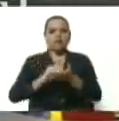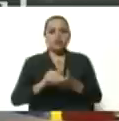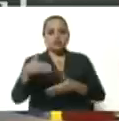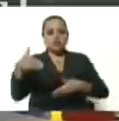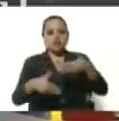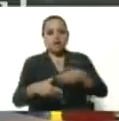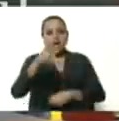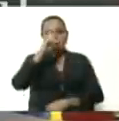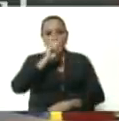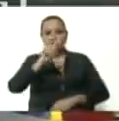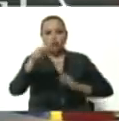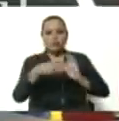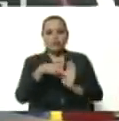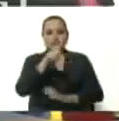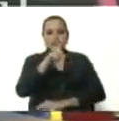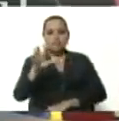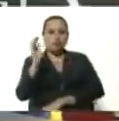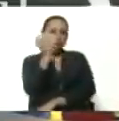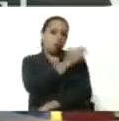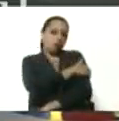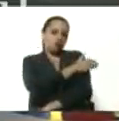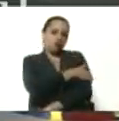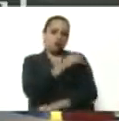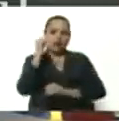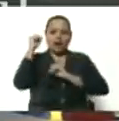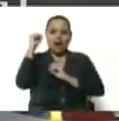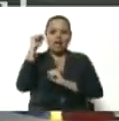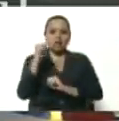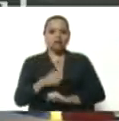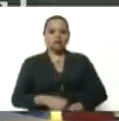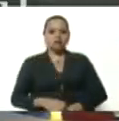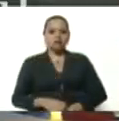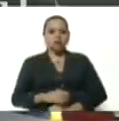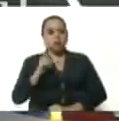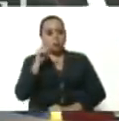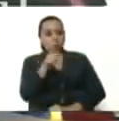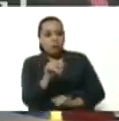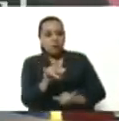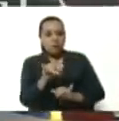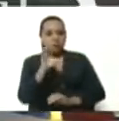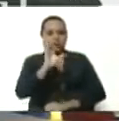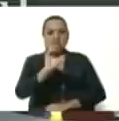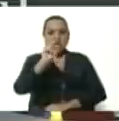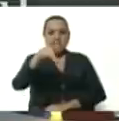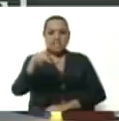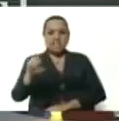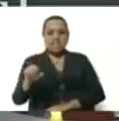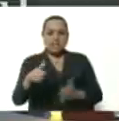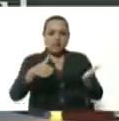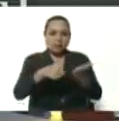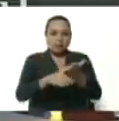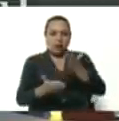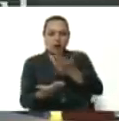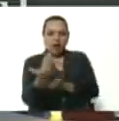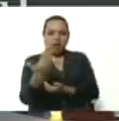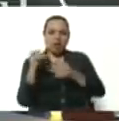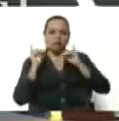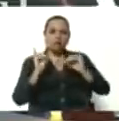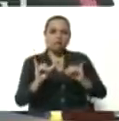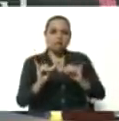el 2015 y la oposición ganó con este CNE, con las mismas máquinas electorales, con las mismas